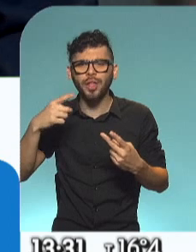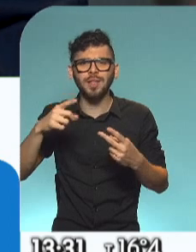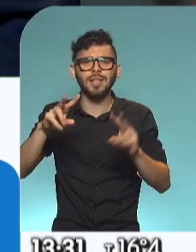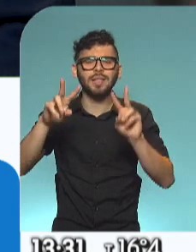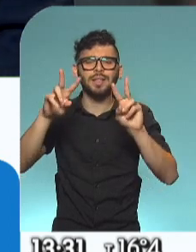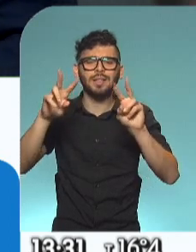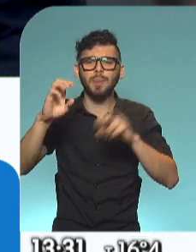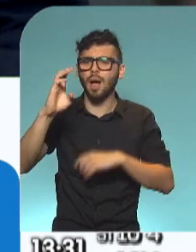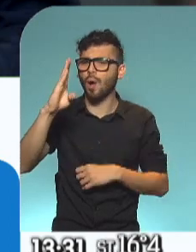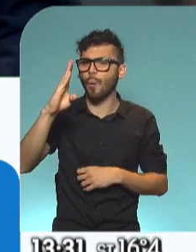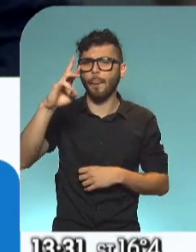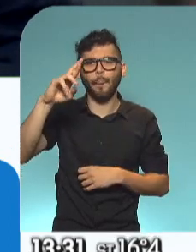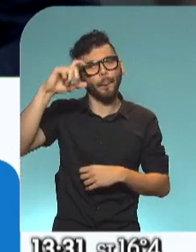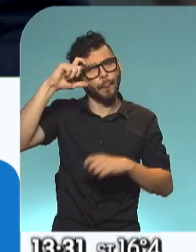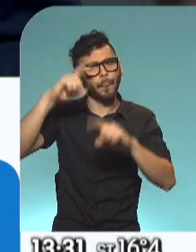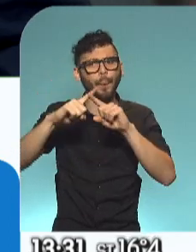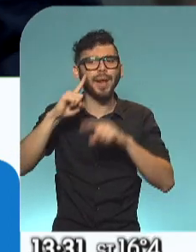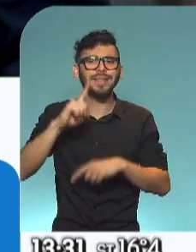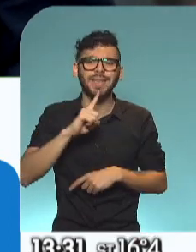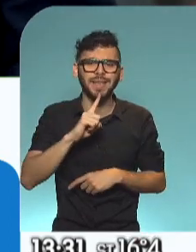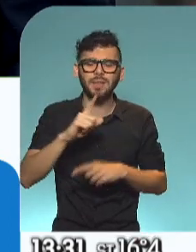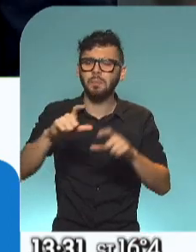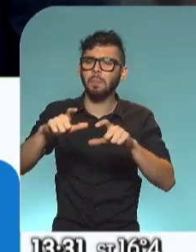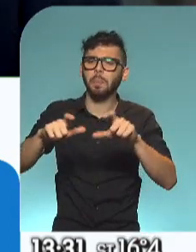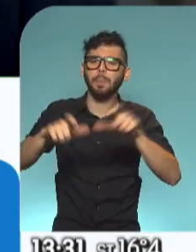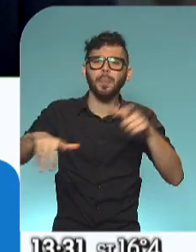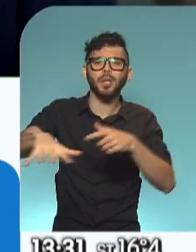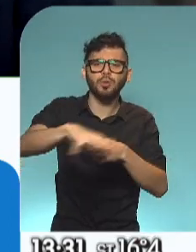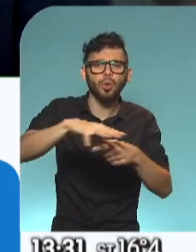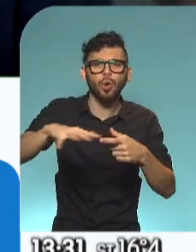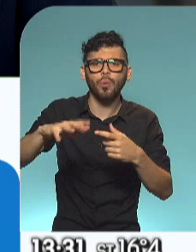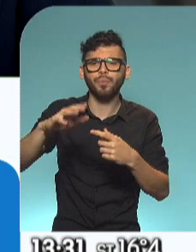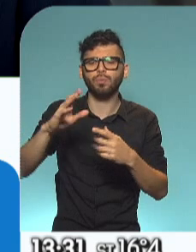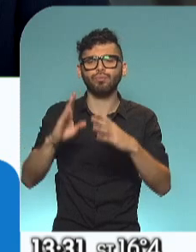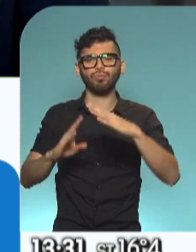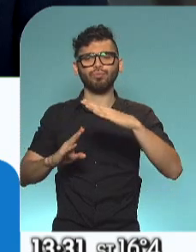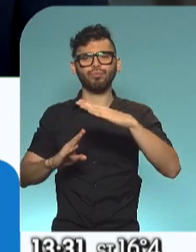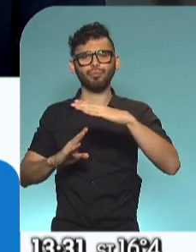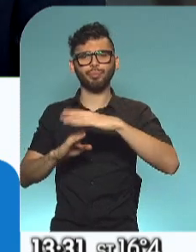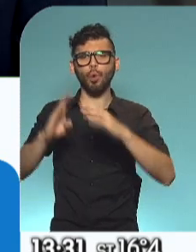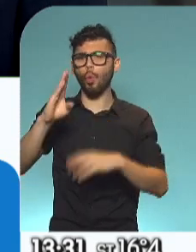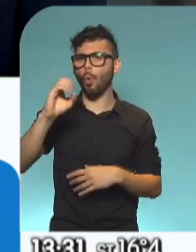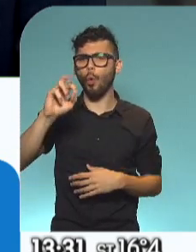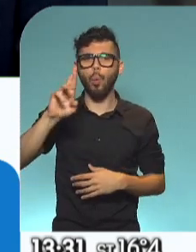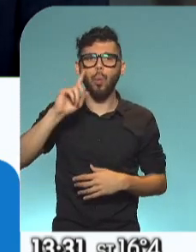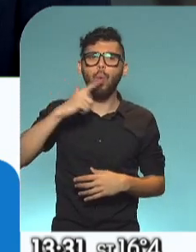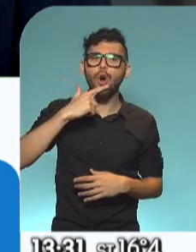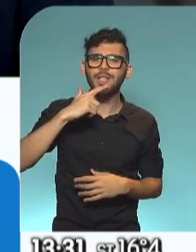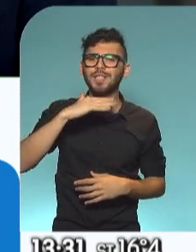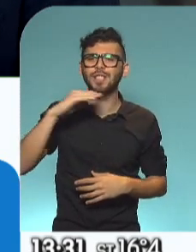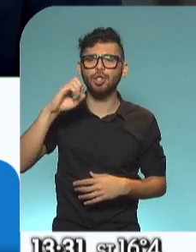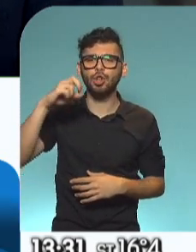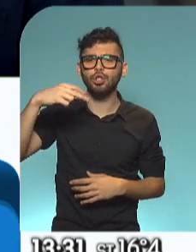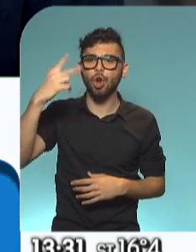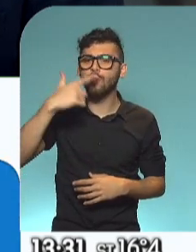Brexit y la reacción de la población, el liderazgo de Boris Johnson? ¿Cómo ve este proceso? ¿Qué nos puede comentar al